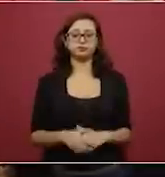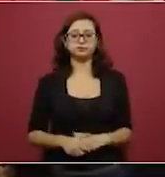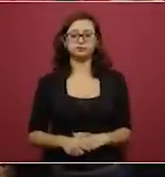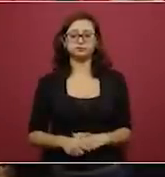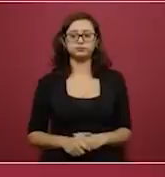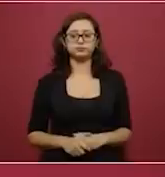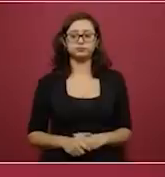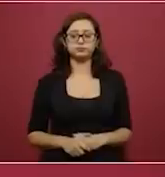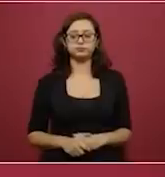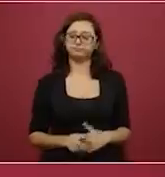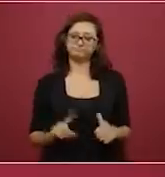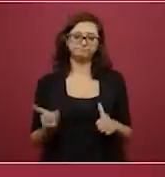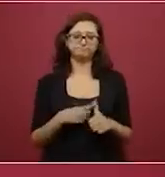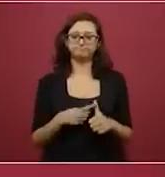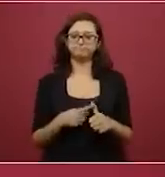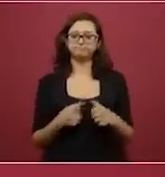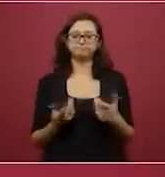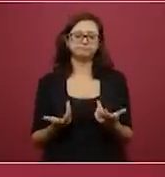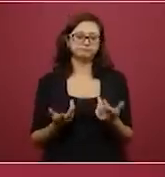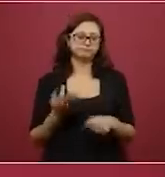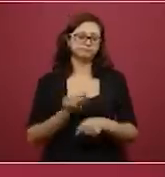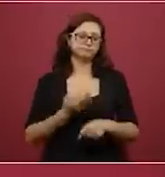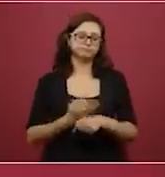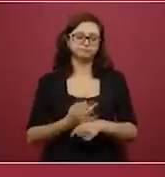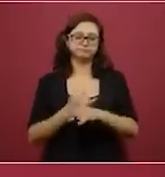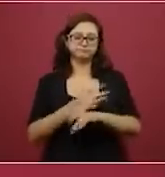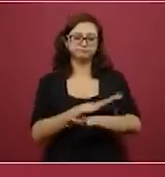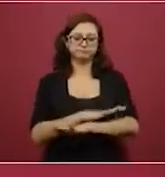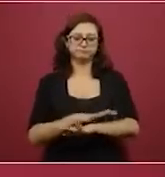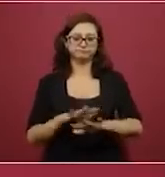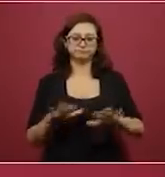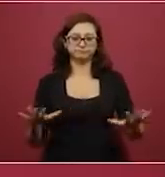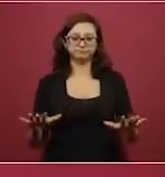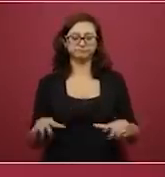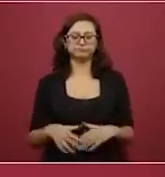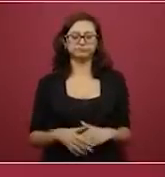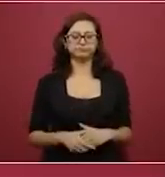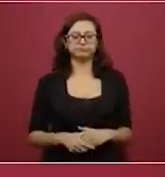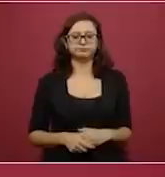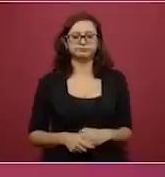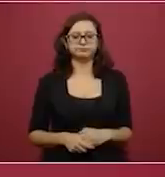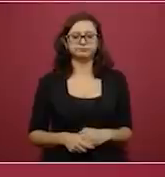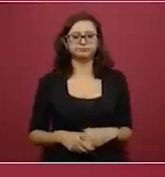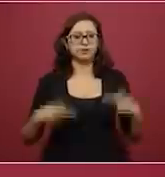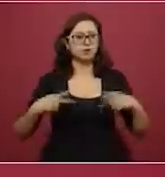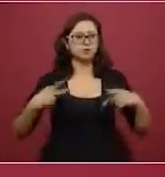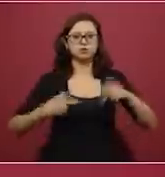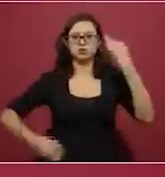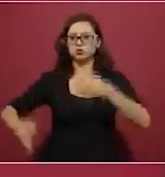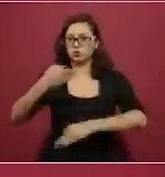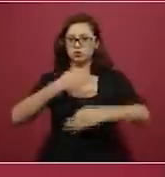principal que se da a conocer a todos los ciudadanos